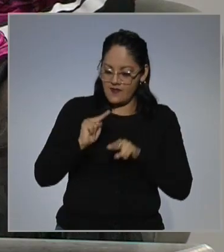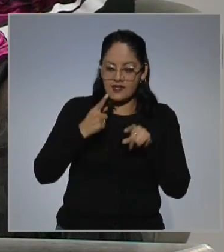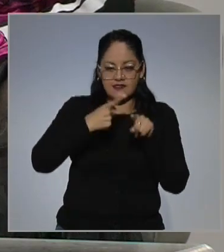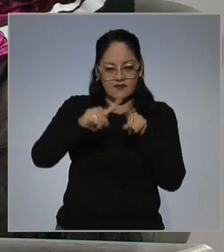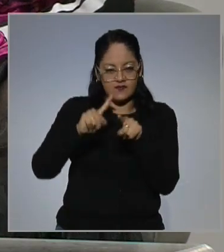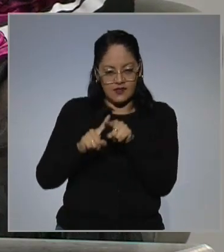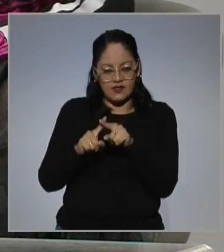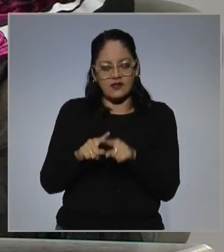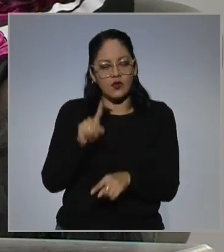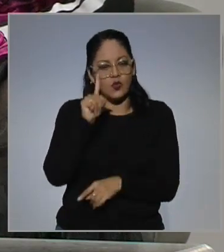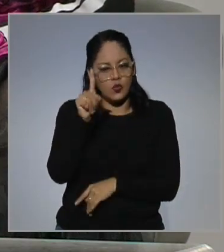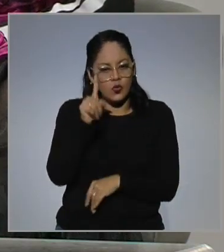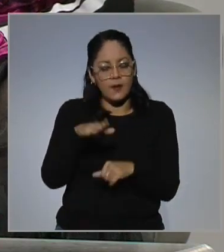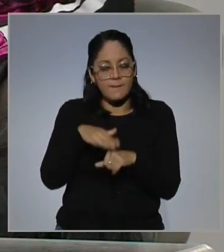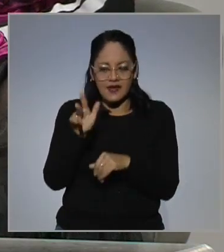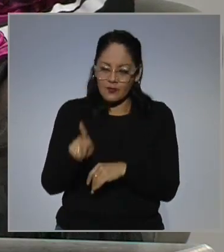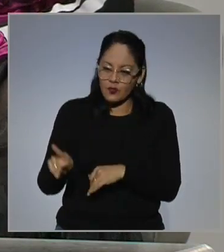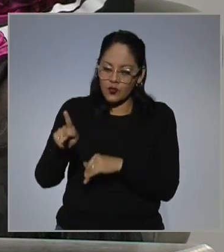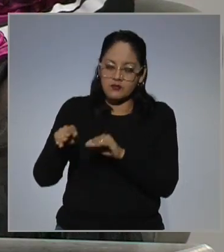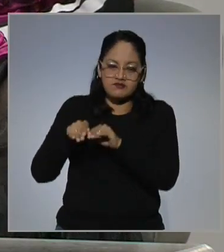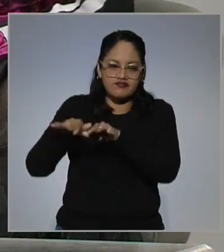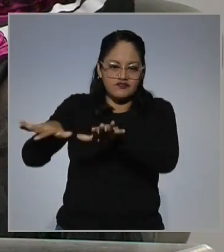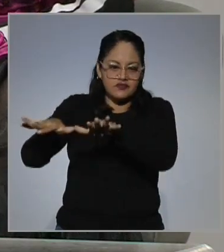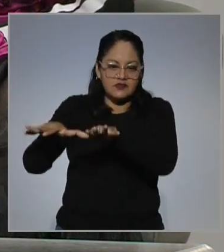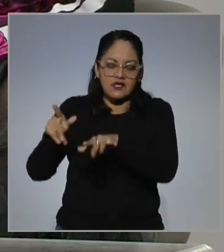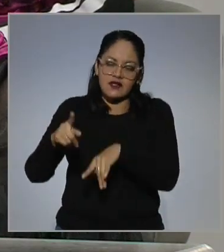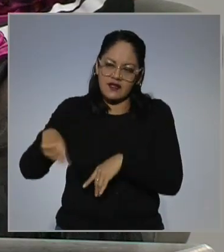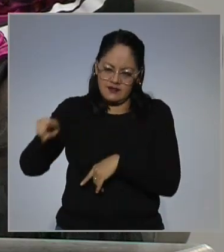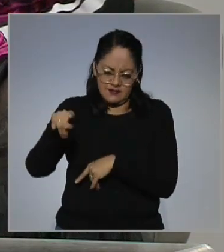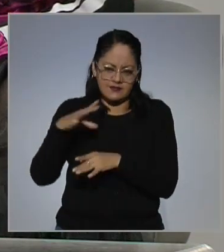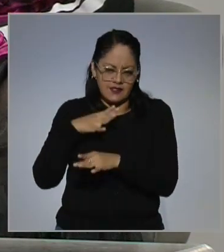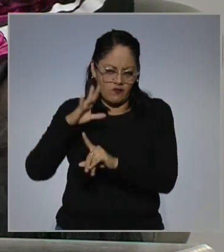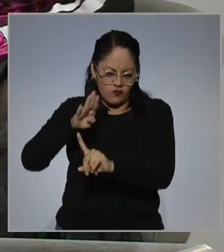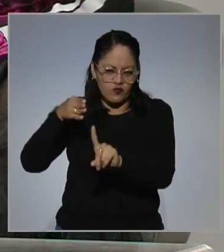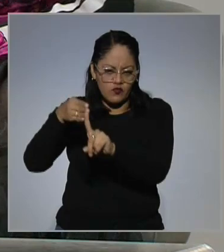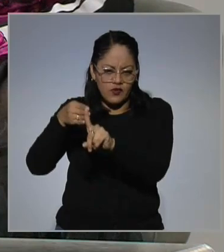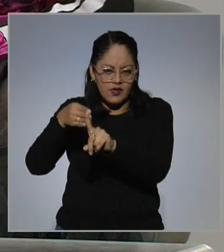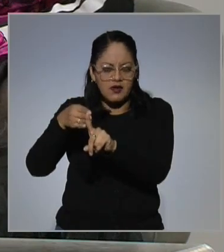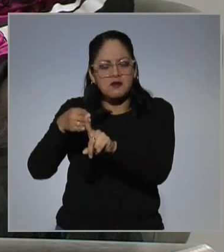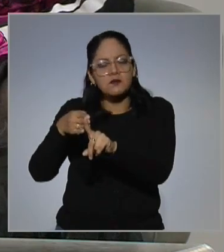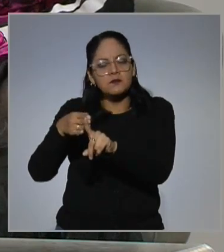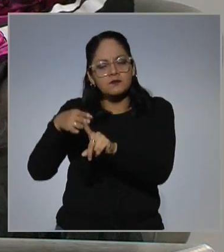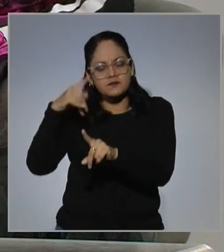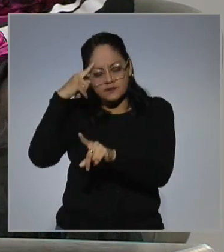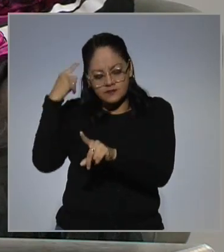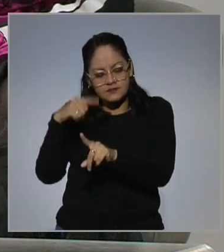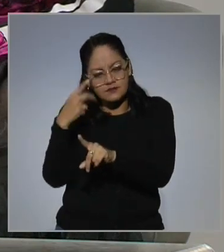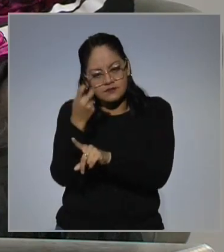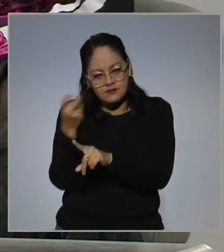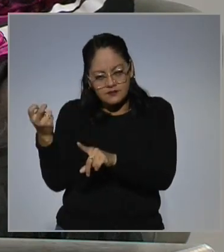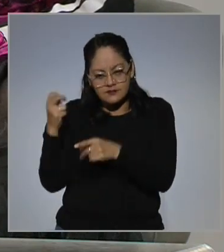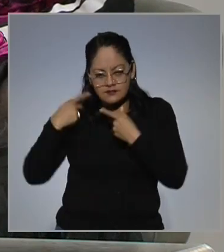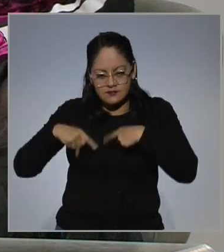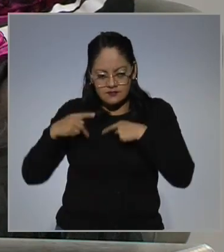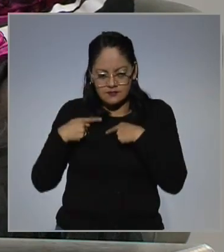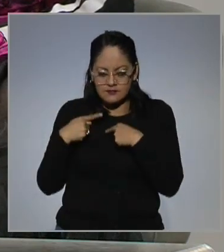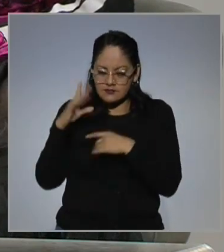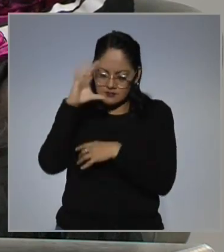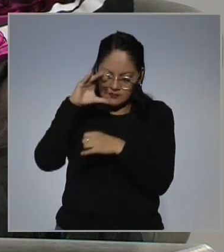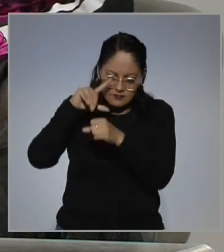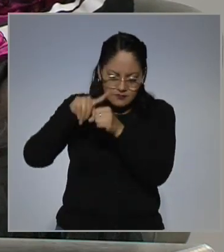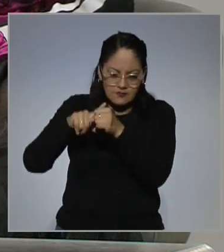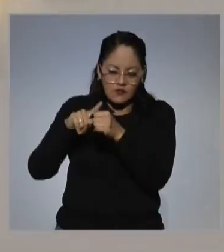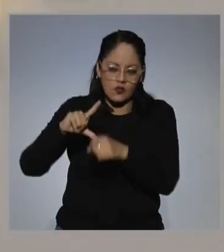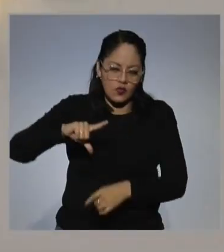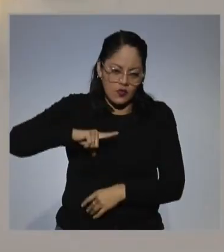tiene una parte pública que además está dirigida en buena medida con estos interlocutores culturales,